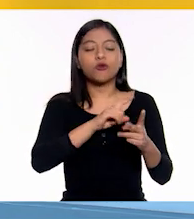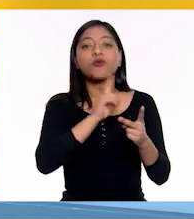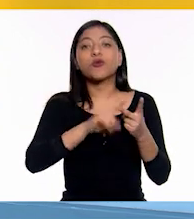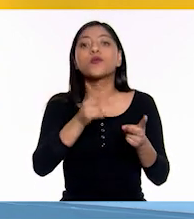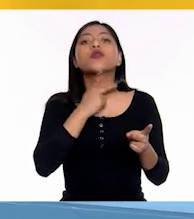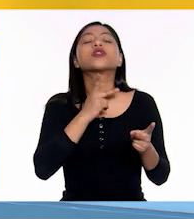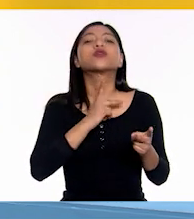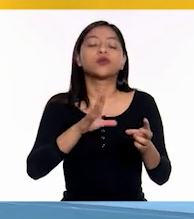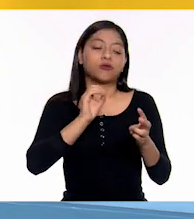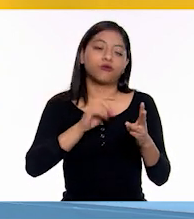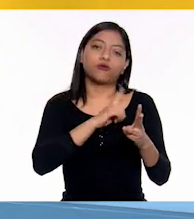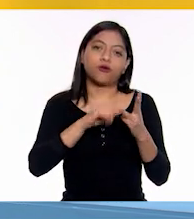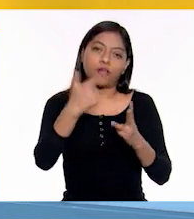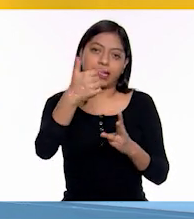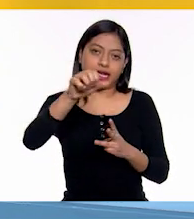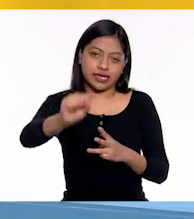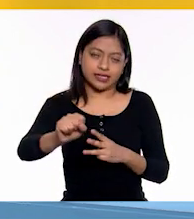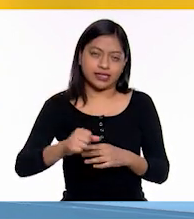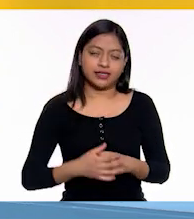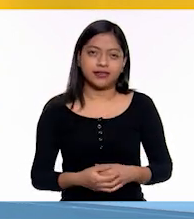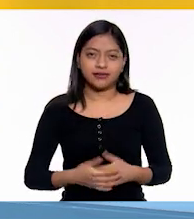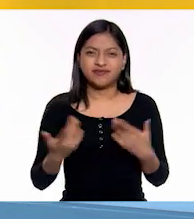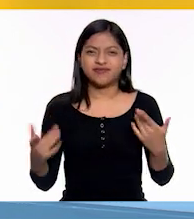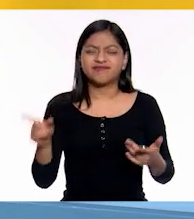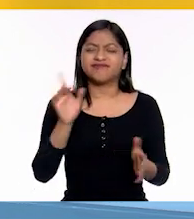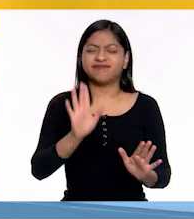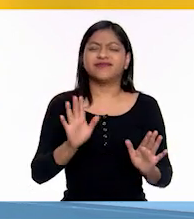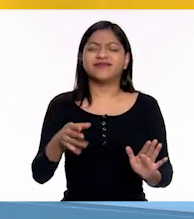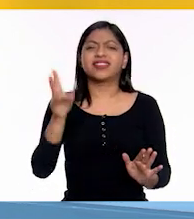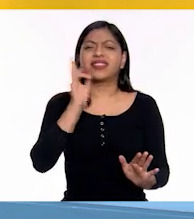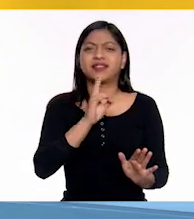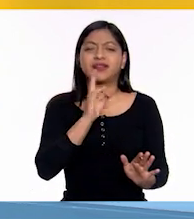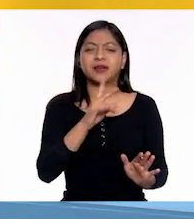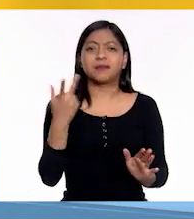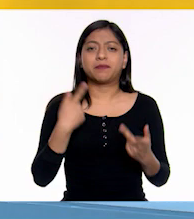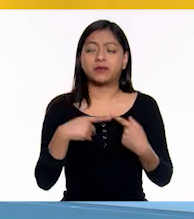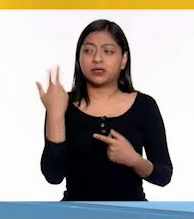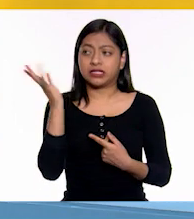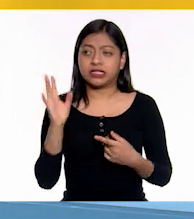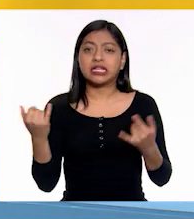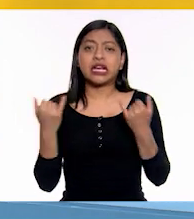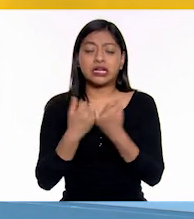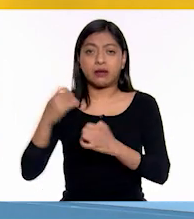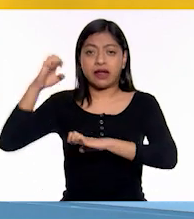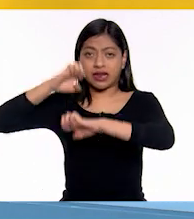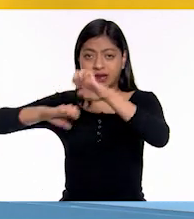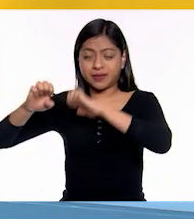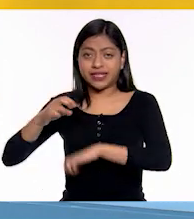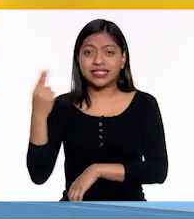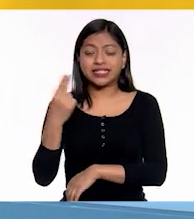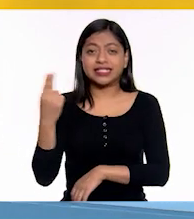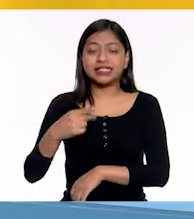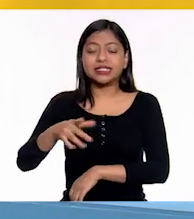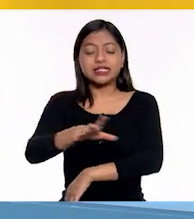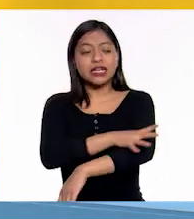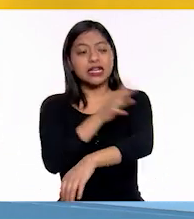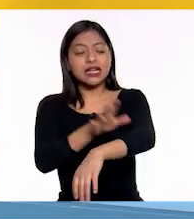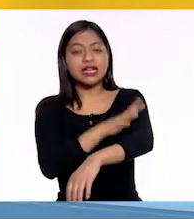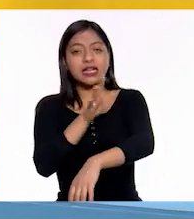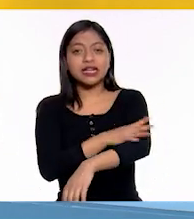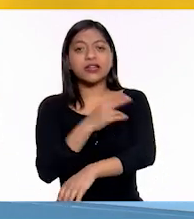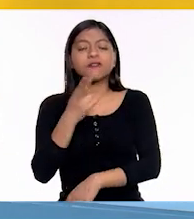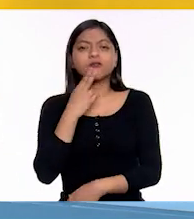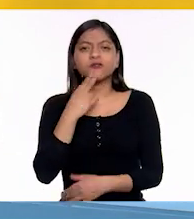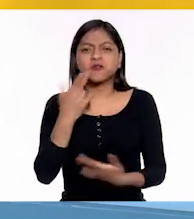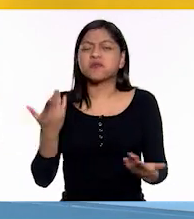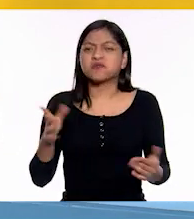Y bueno, luego maestra, ¿por qué todas las personas y empresas requerimos hoy en día energía eléctrica? Y bueno, pero me